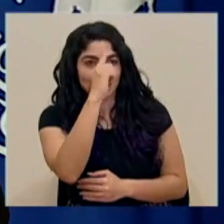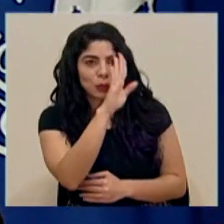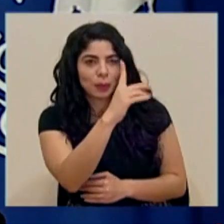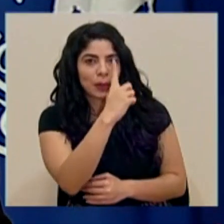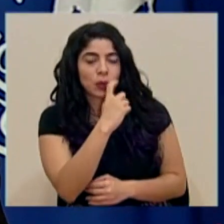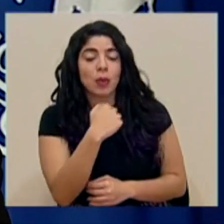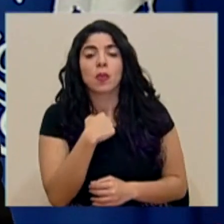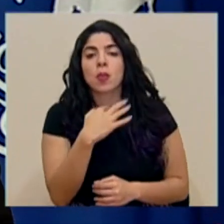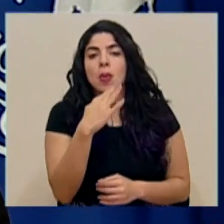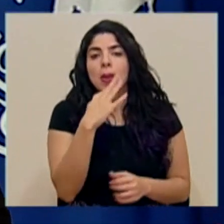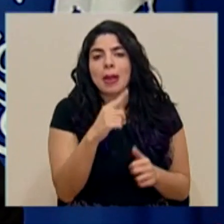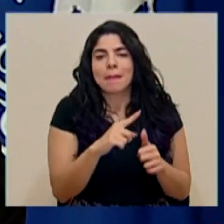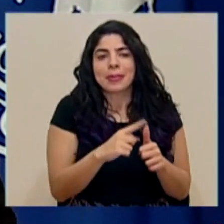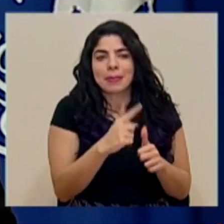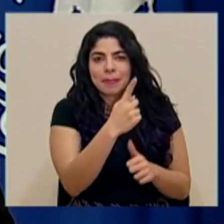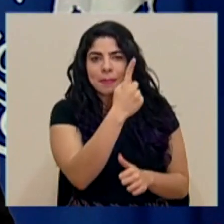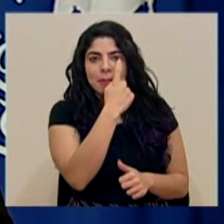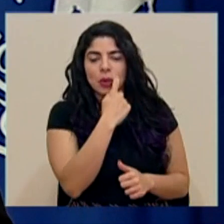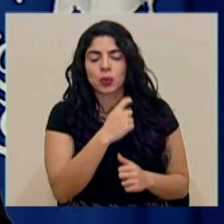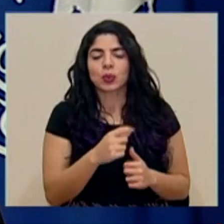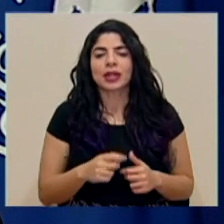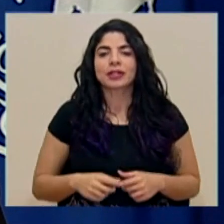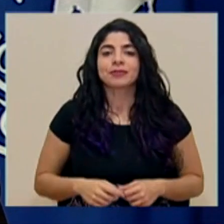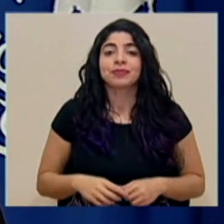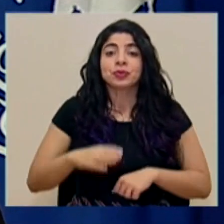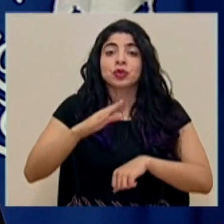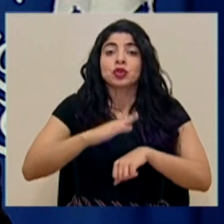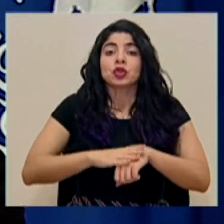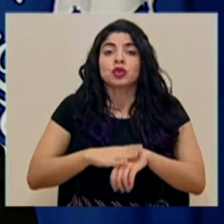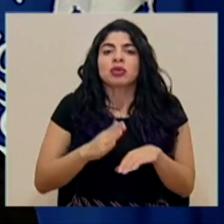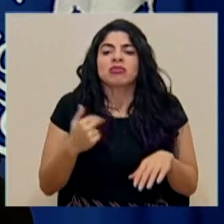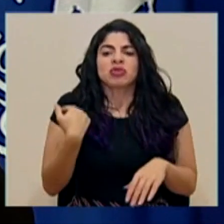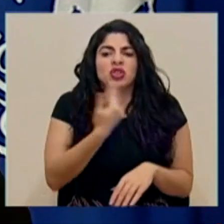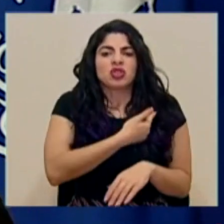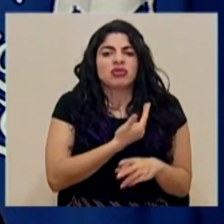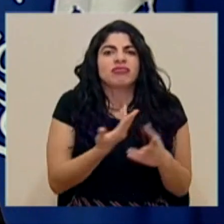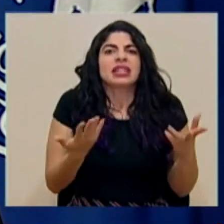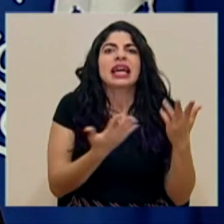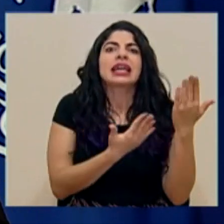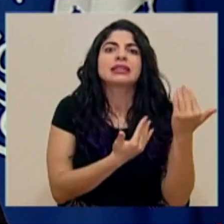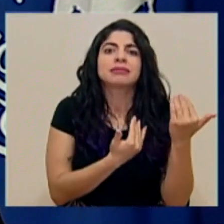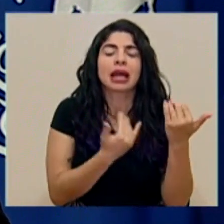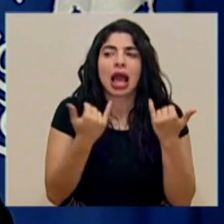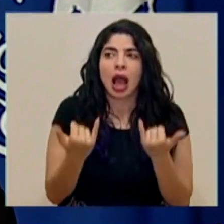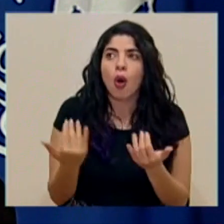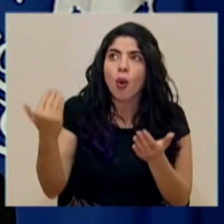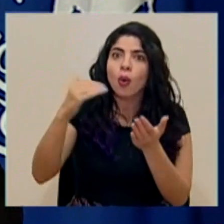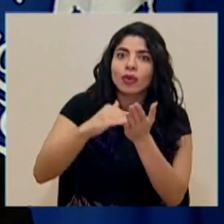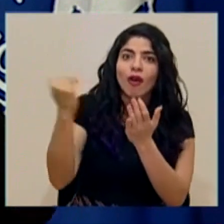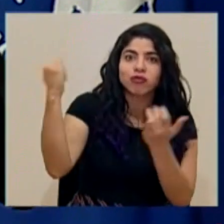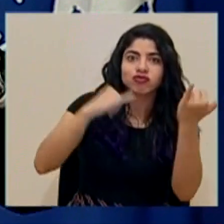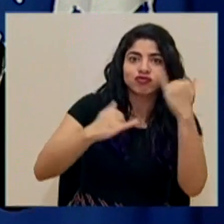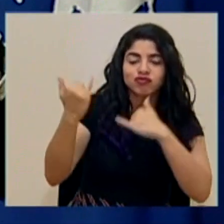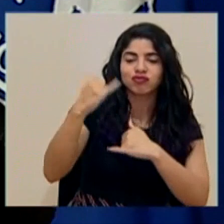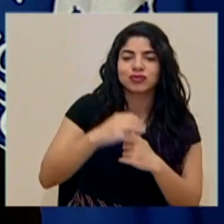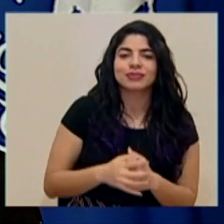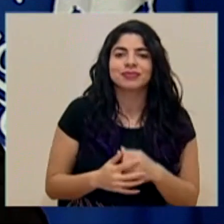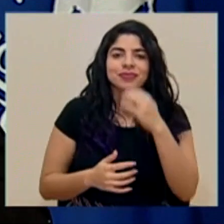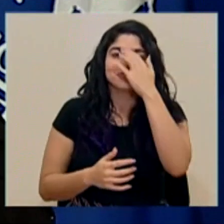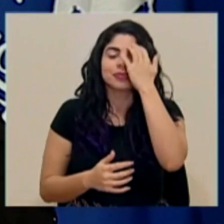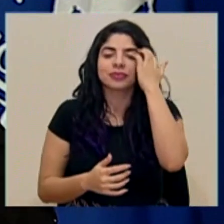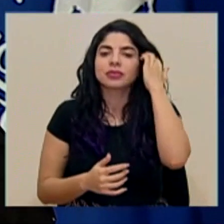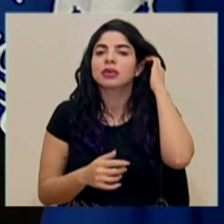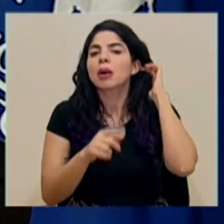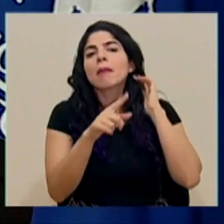Voy a referirme a la primera de las consultas sobre la expectativa del retorno de turistas internacionales. Si usted me pregunta específicamente